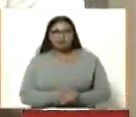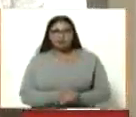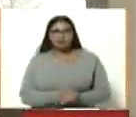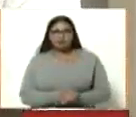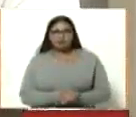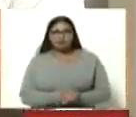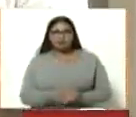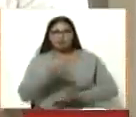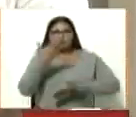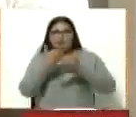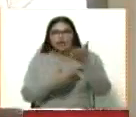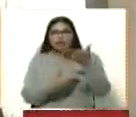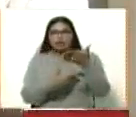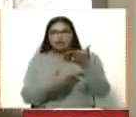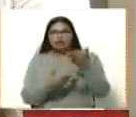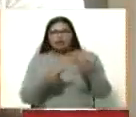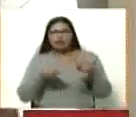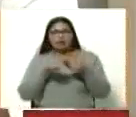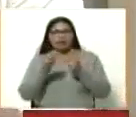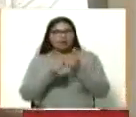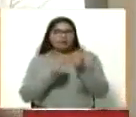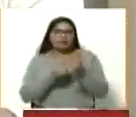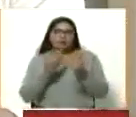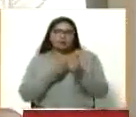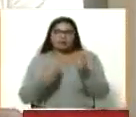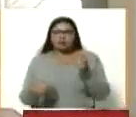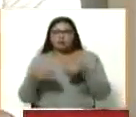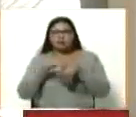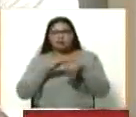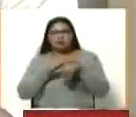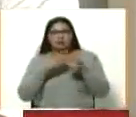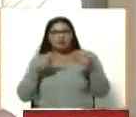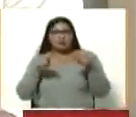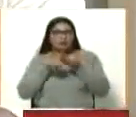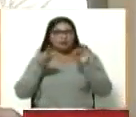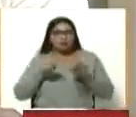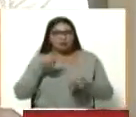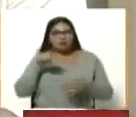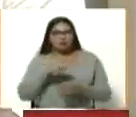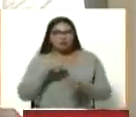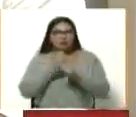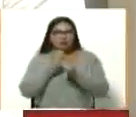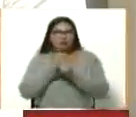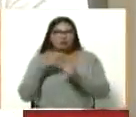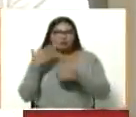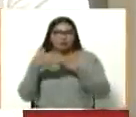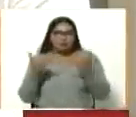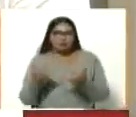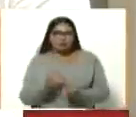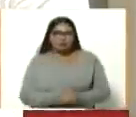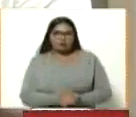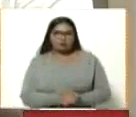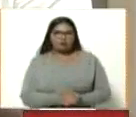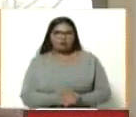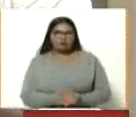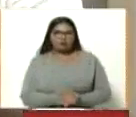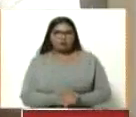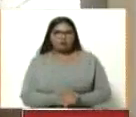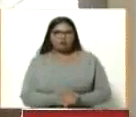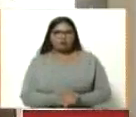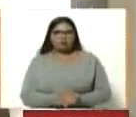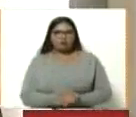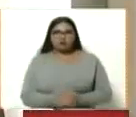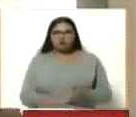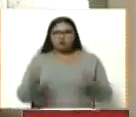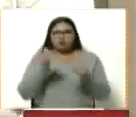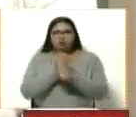cartas de vicepresidenta y de ministros, cosa que es su labor diplomática. Él tomó ese